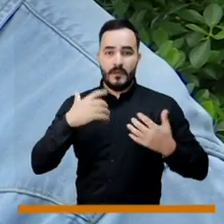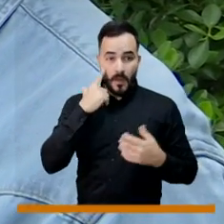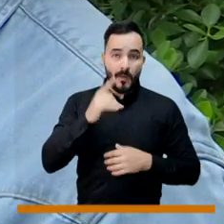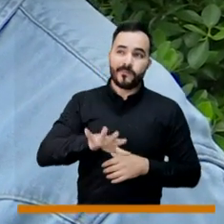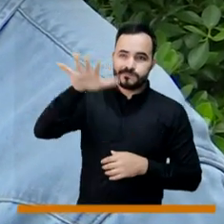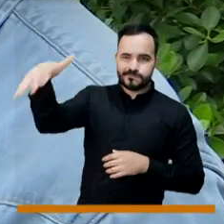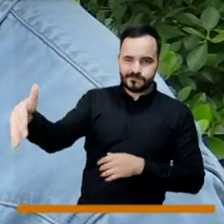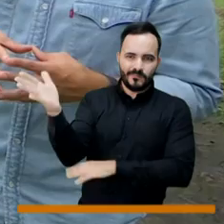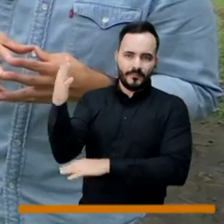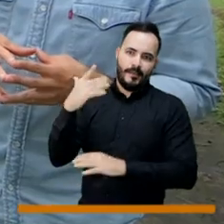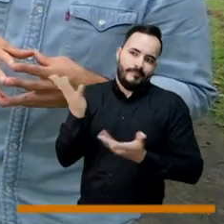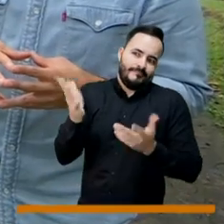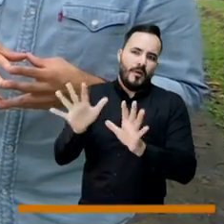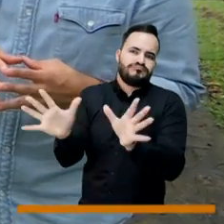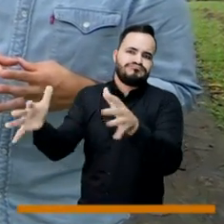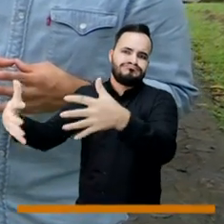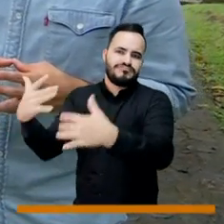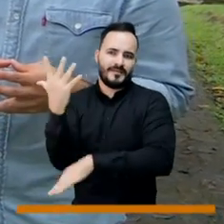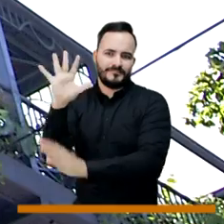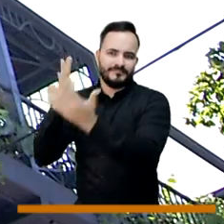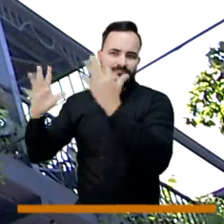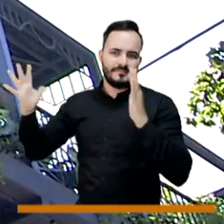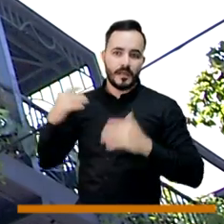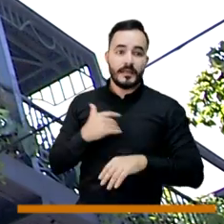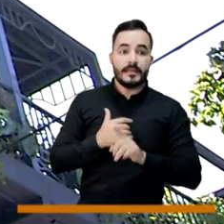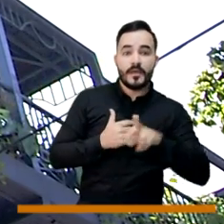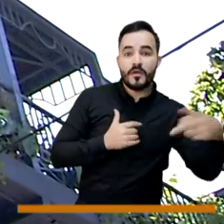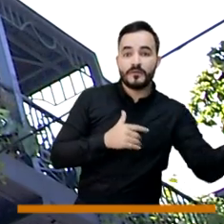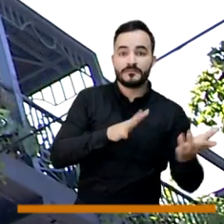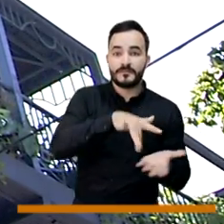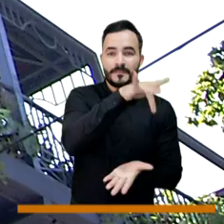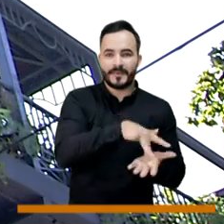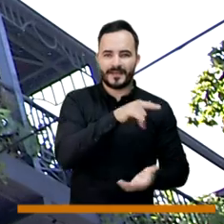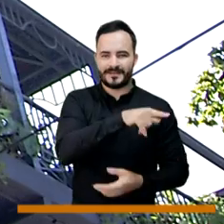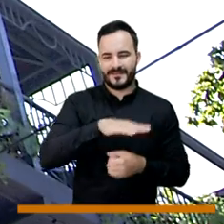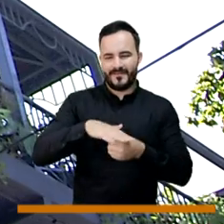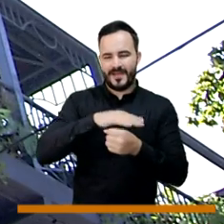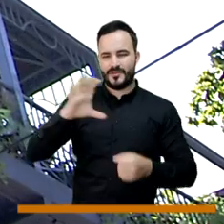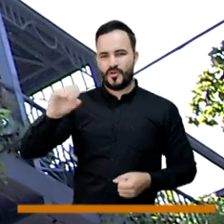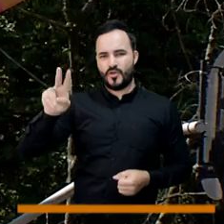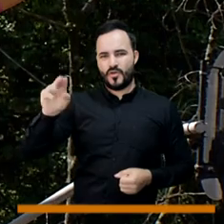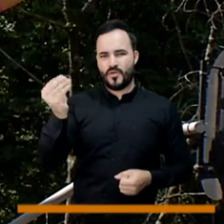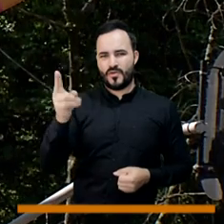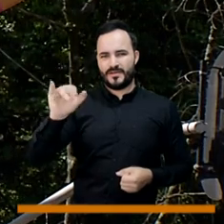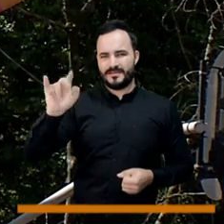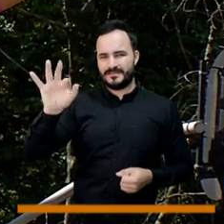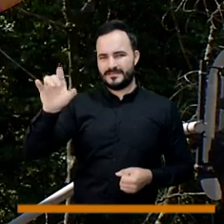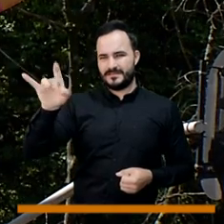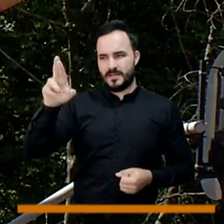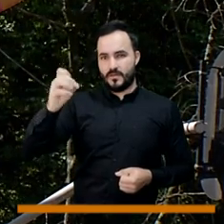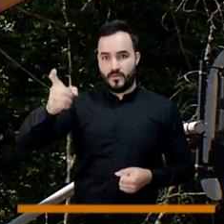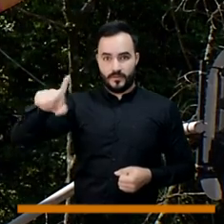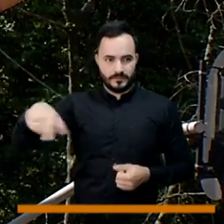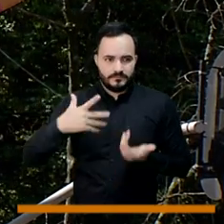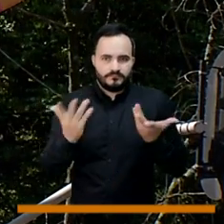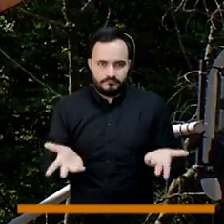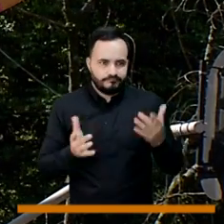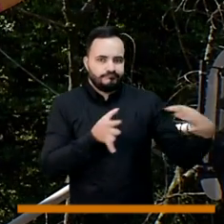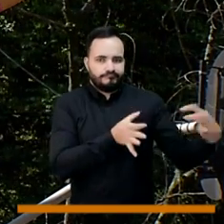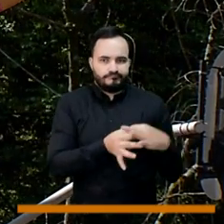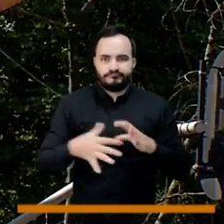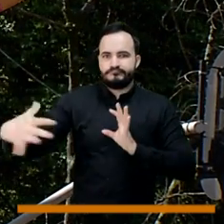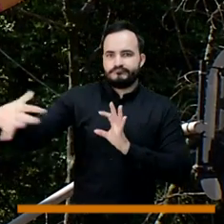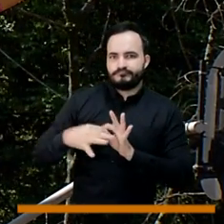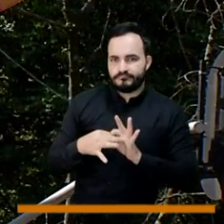está vinculado al Cerro Tutelar, sino también al sistema de parques del barrio Conquistadores, que a su vez están conectados